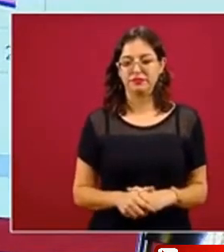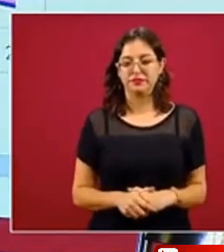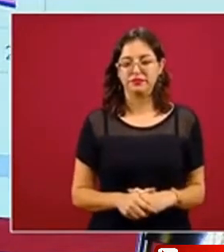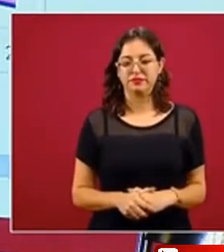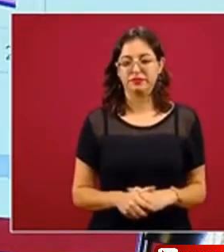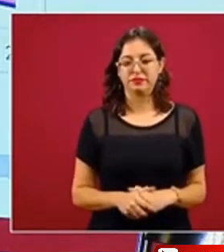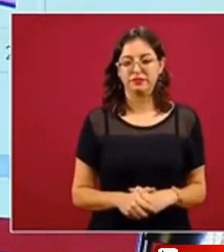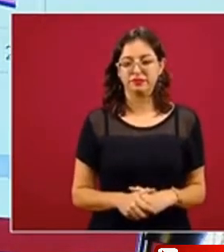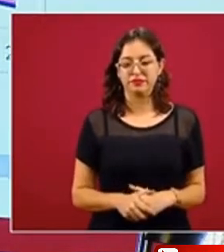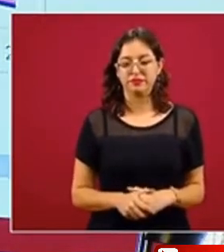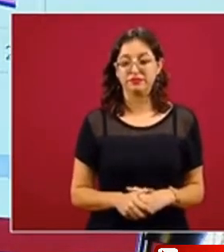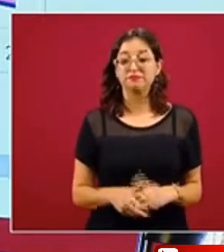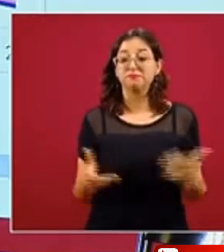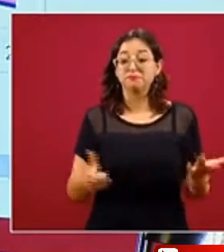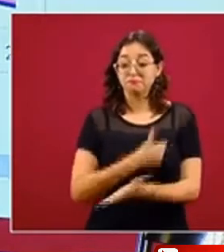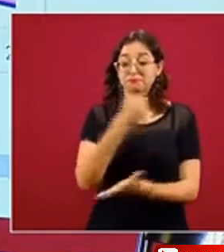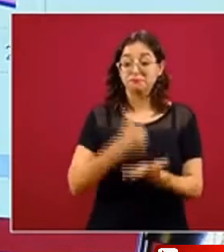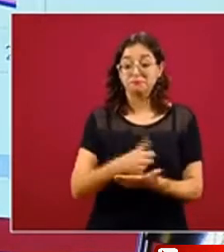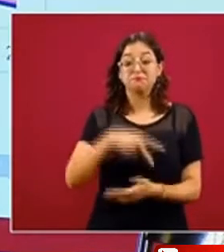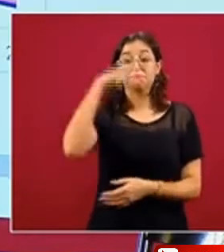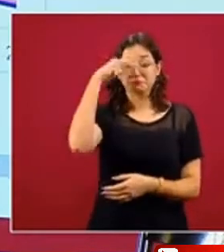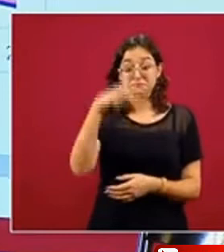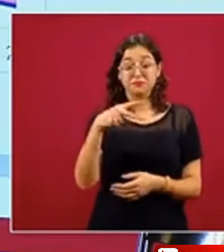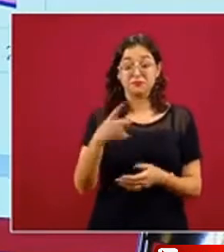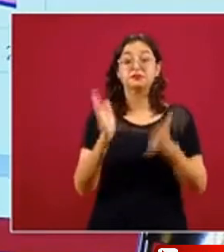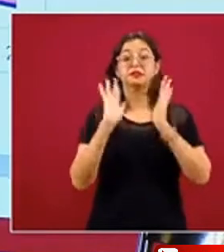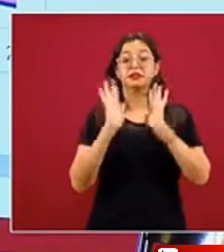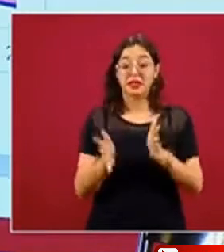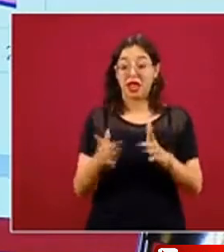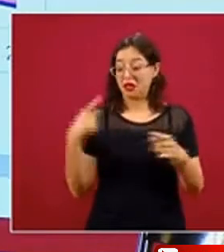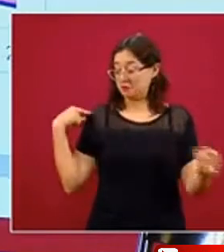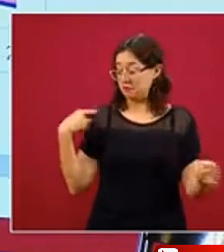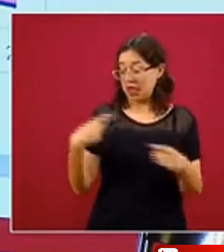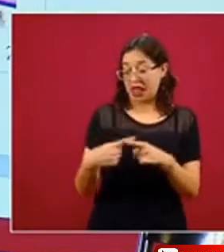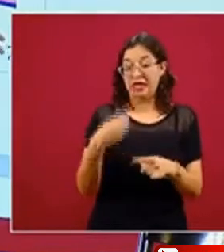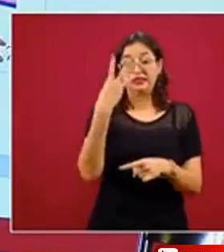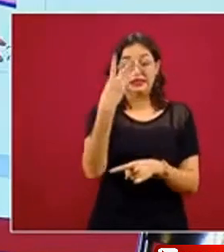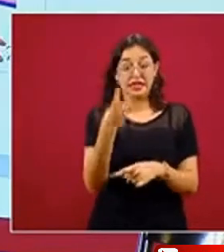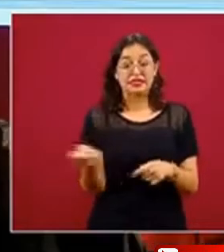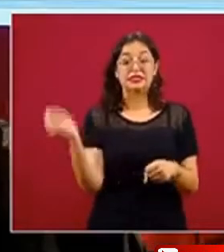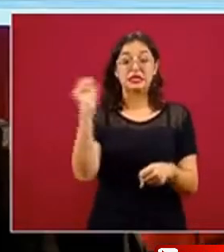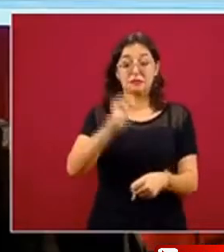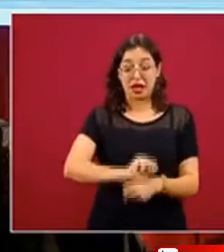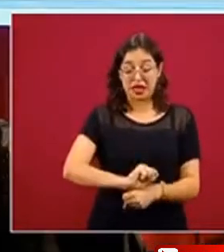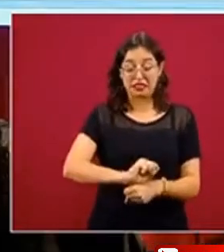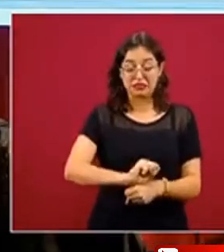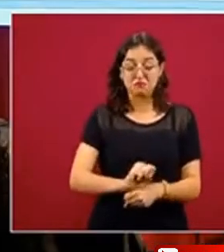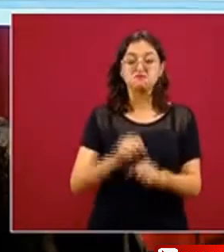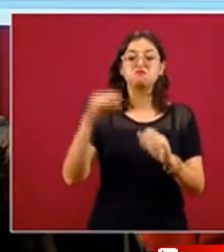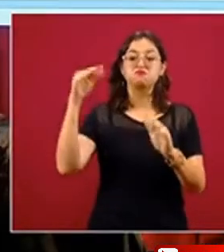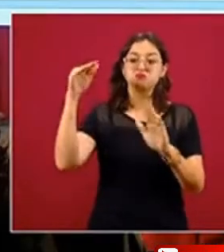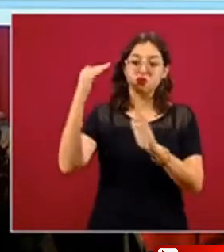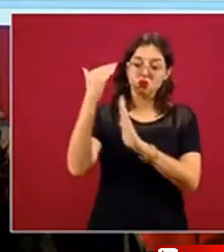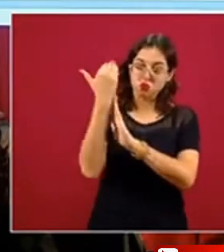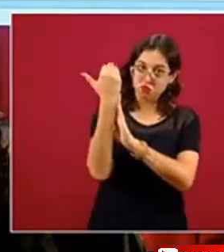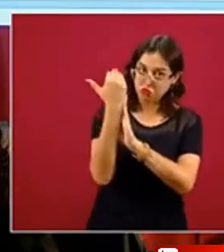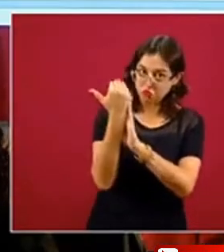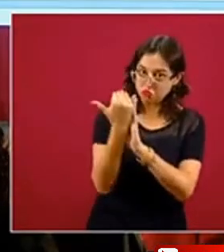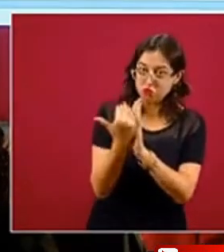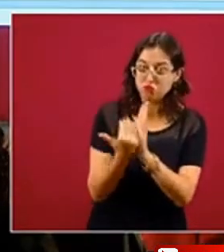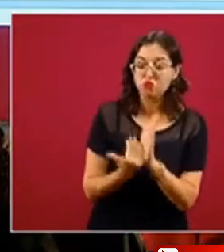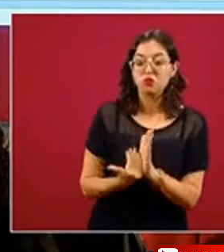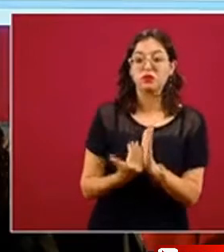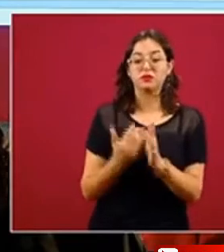México. Entonces, la Ciudad de México ya tiene 3 semanas hasta la semana 26 en donde ha seguido